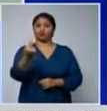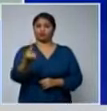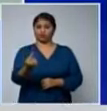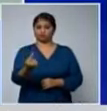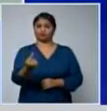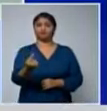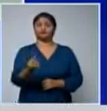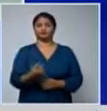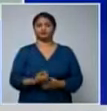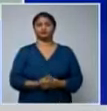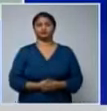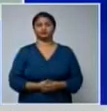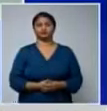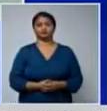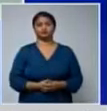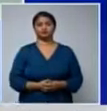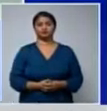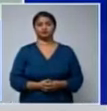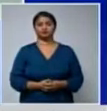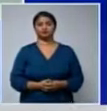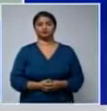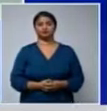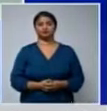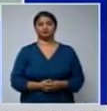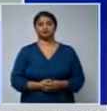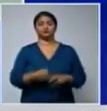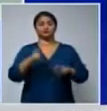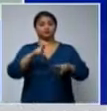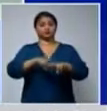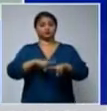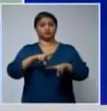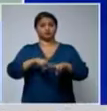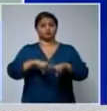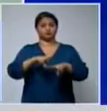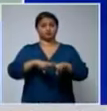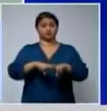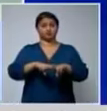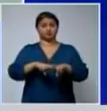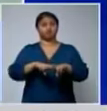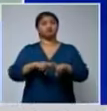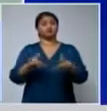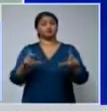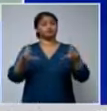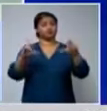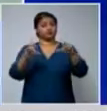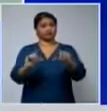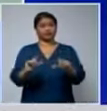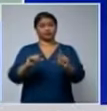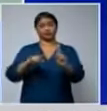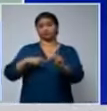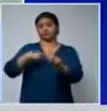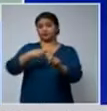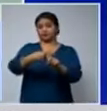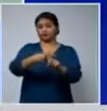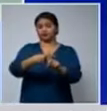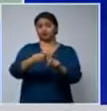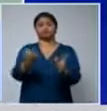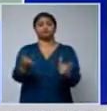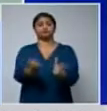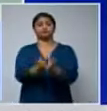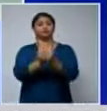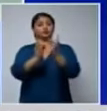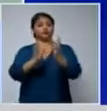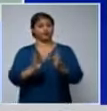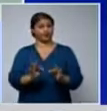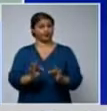uno. La Habana también disminuye el número de casos autóctonos confirmados ayer